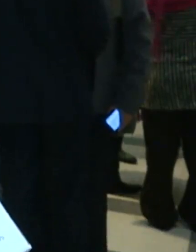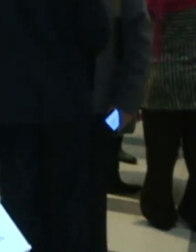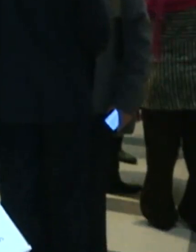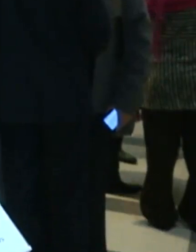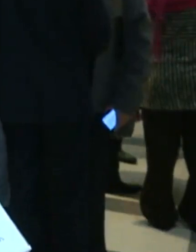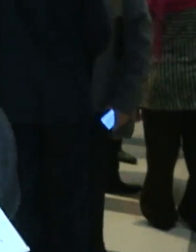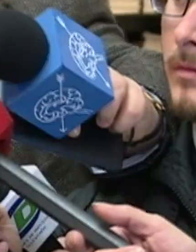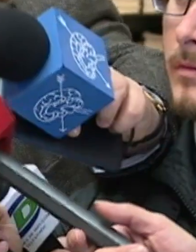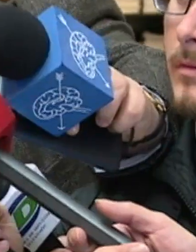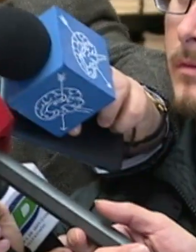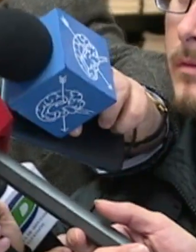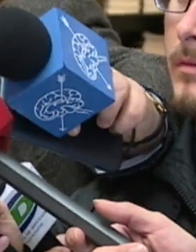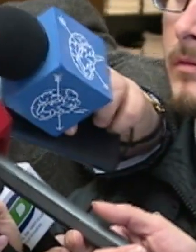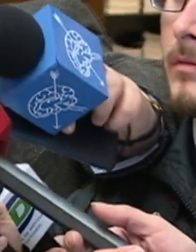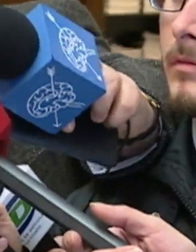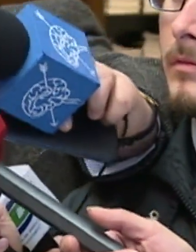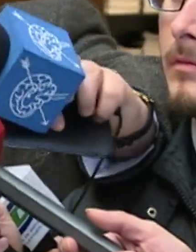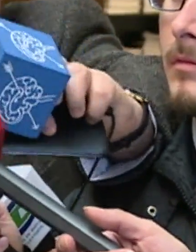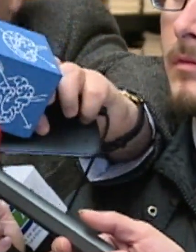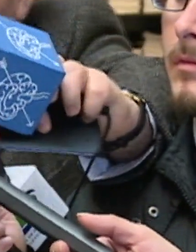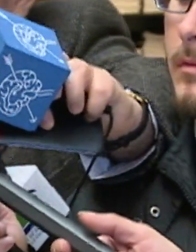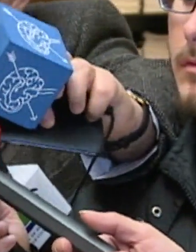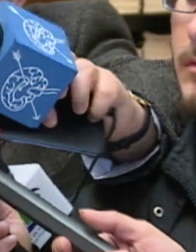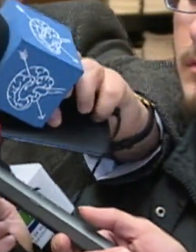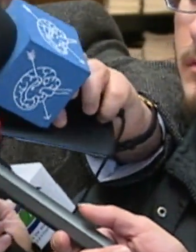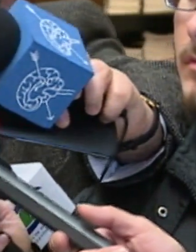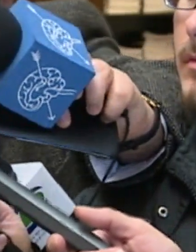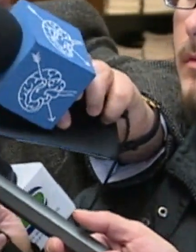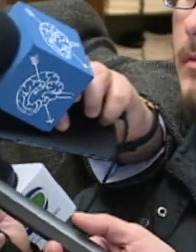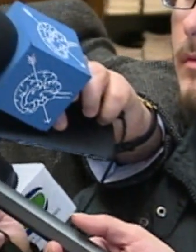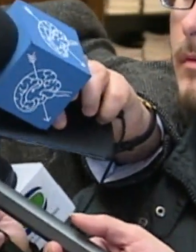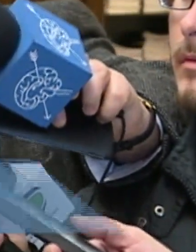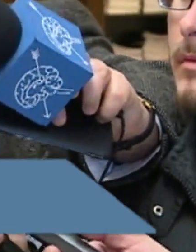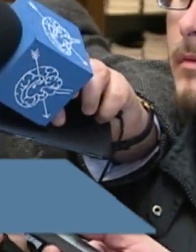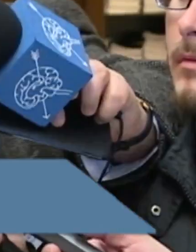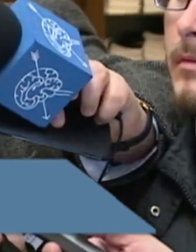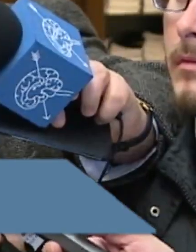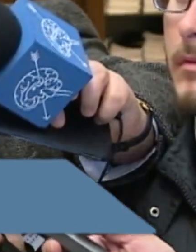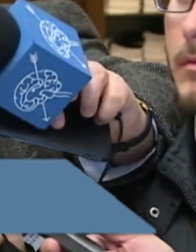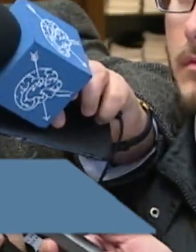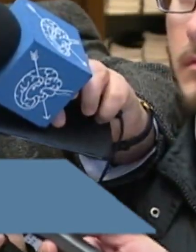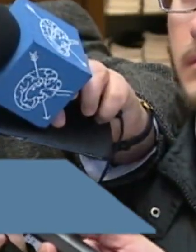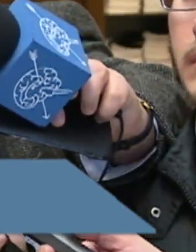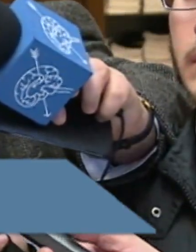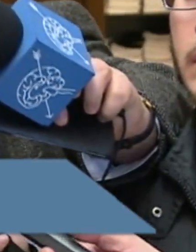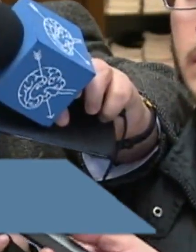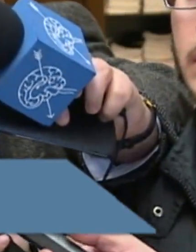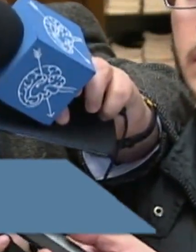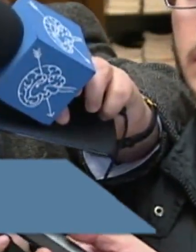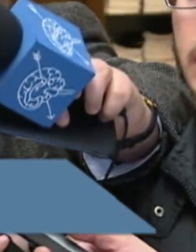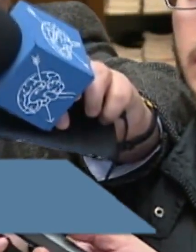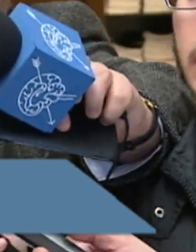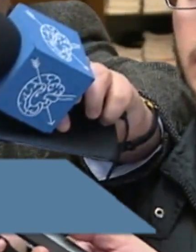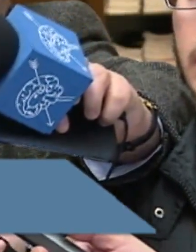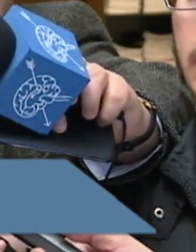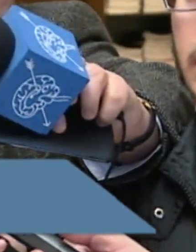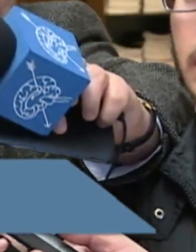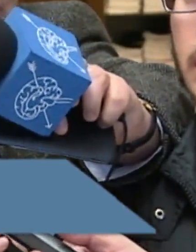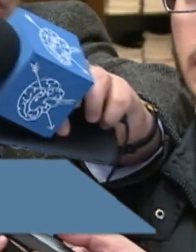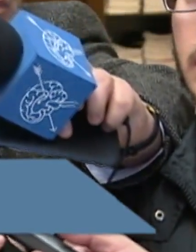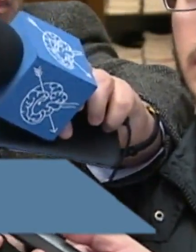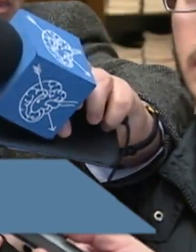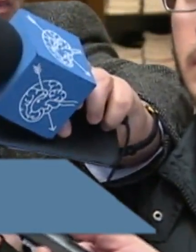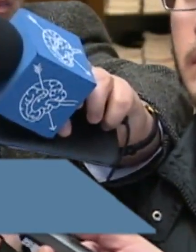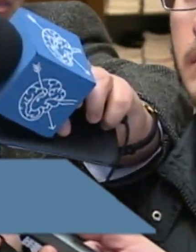otra persona hacerlo de un proyecto que mejora las condiciones de retiro de los funcionarios del gobierno central